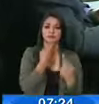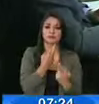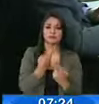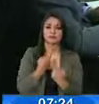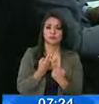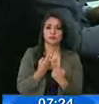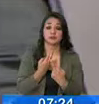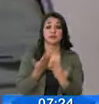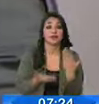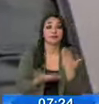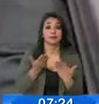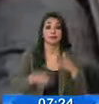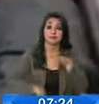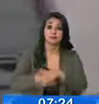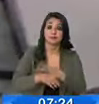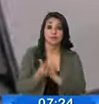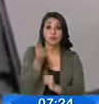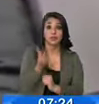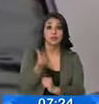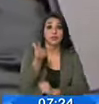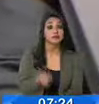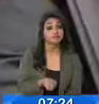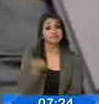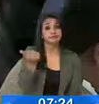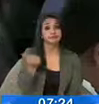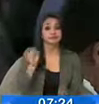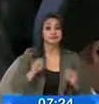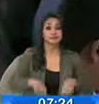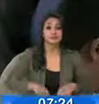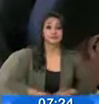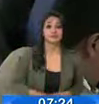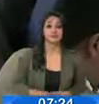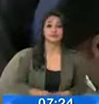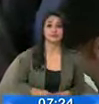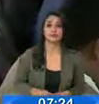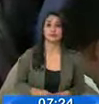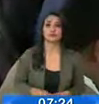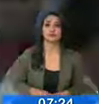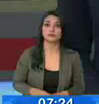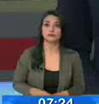a la eliminación del techo de las utilidades. Informó Javier Gallo.